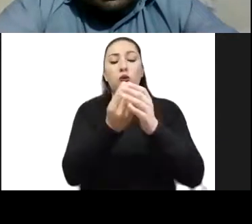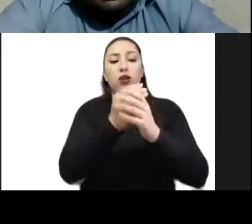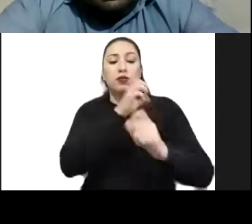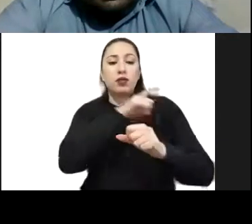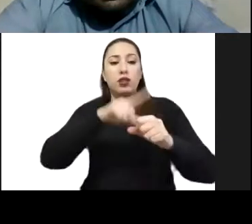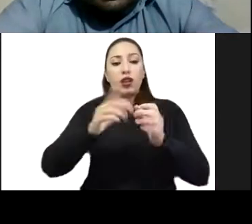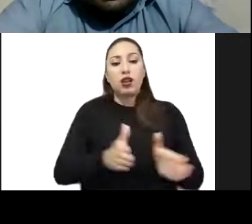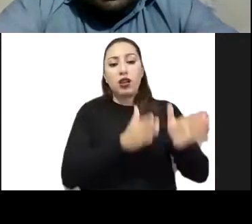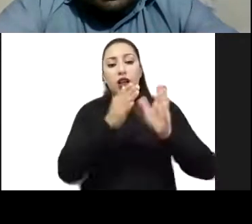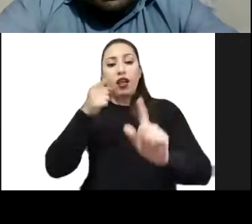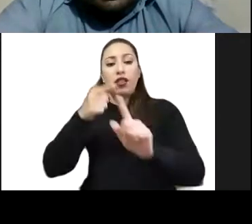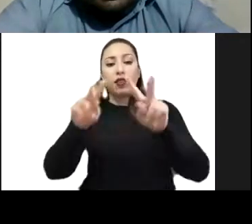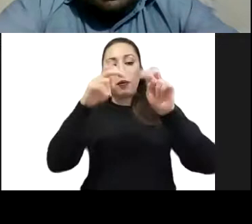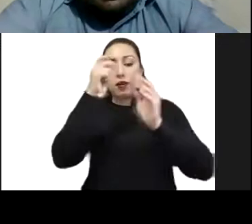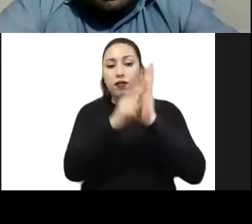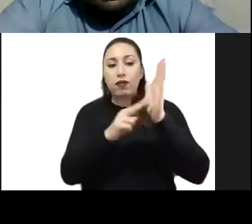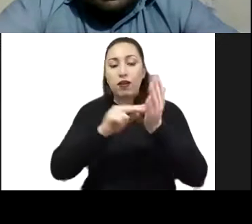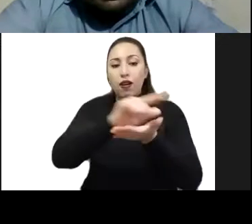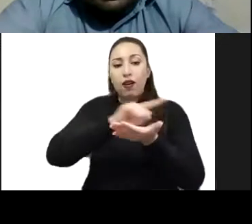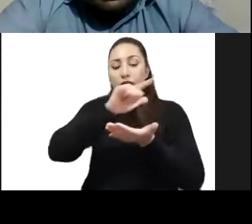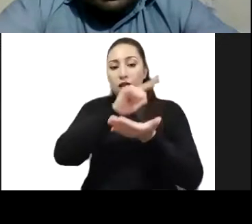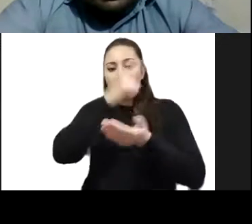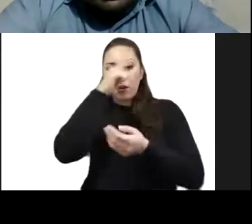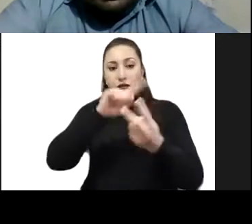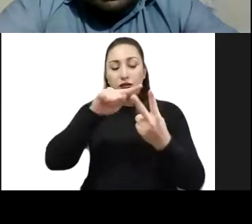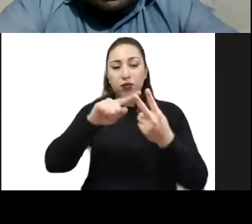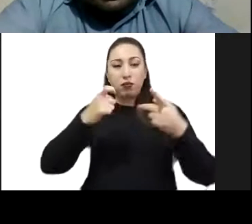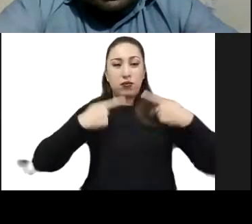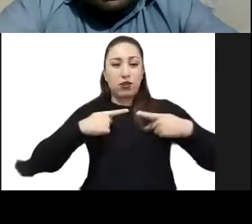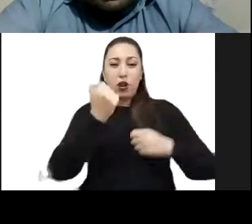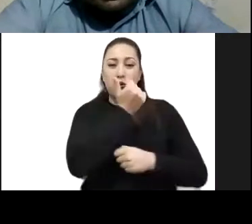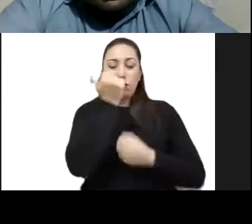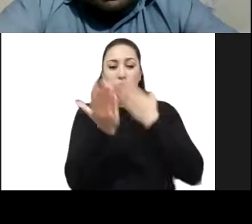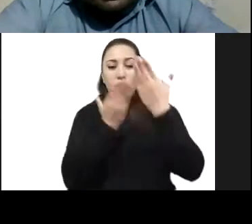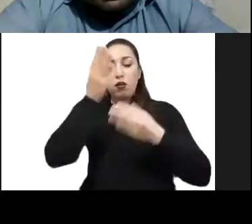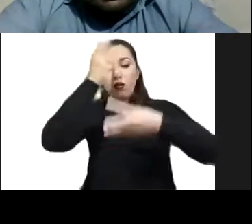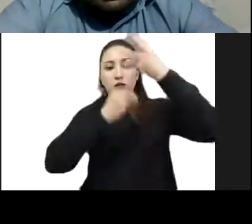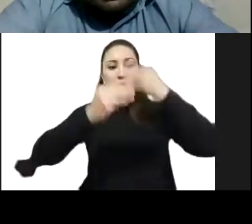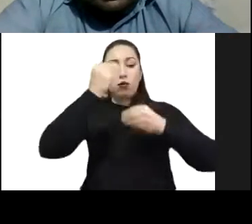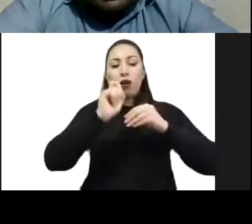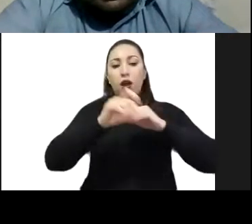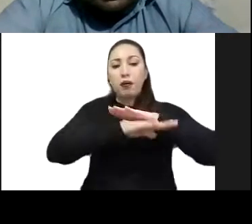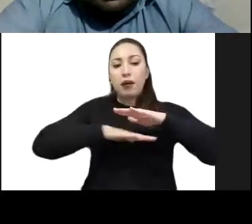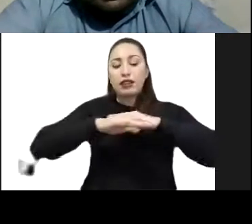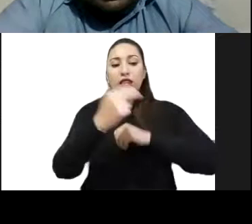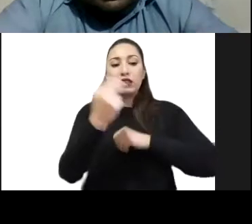materia legislativa, a fin de que los estudiantes de ambas licenciaturas puedan adquirir los conocimientos básicos del